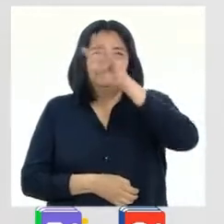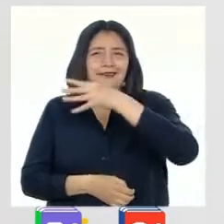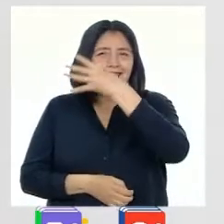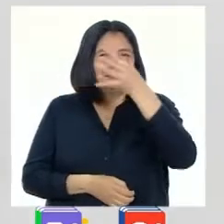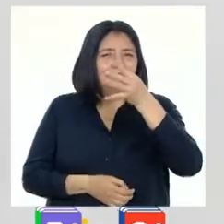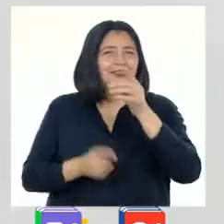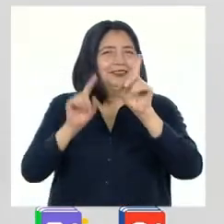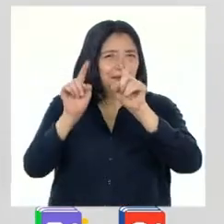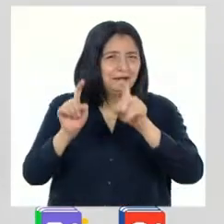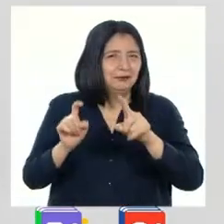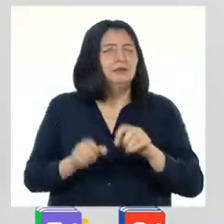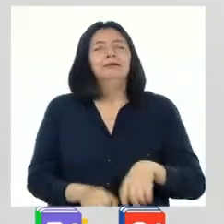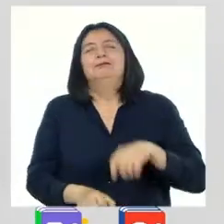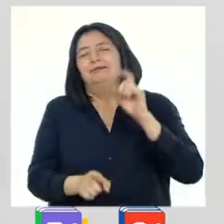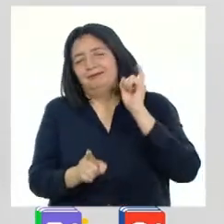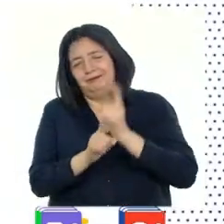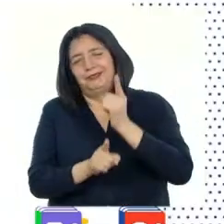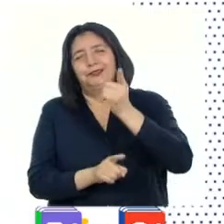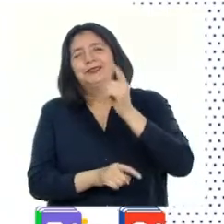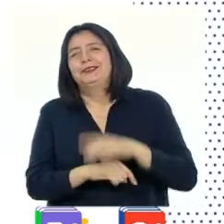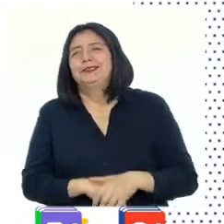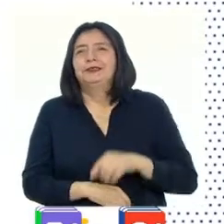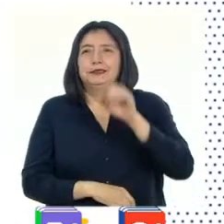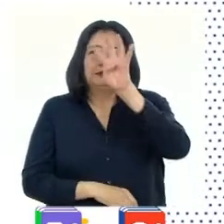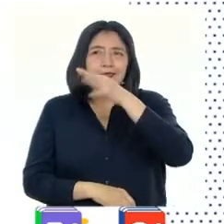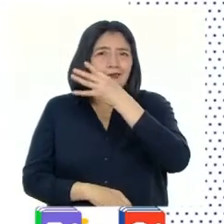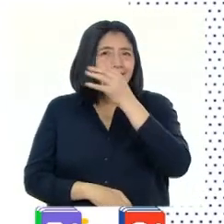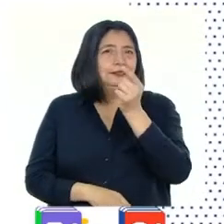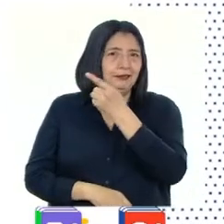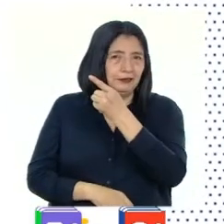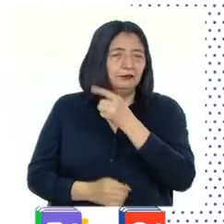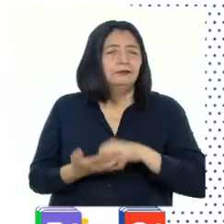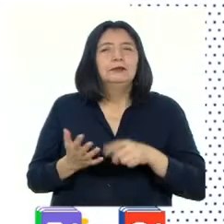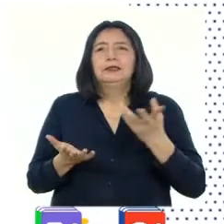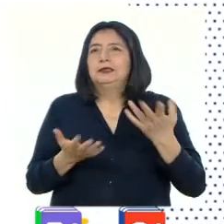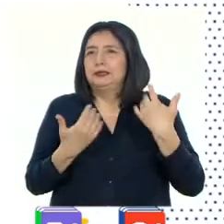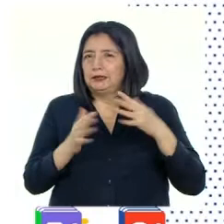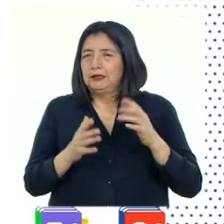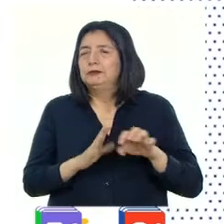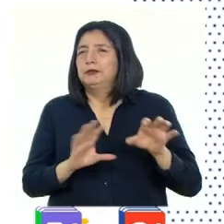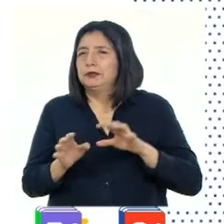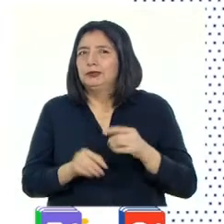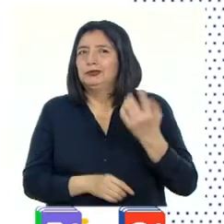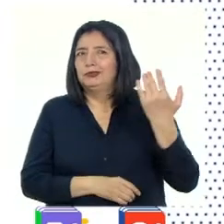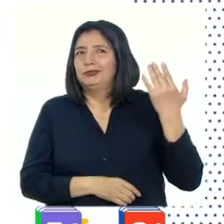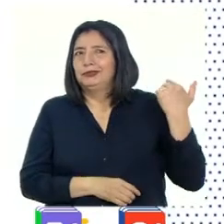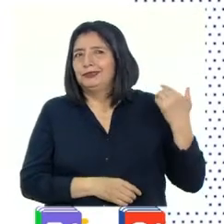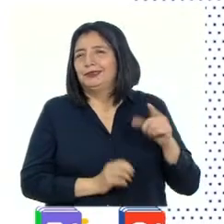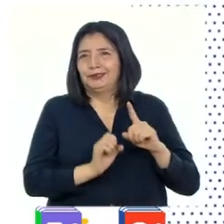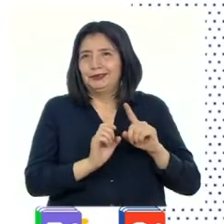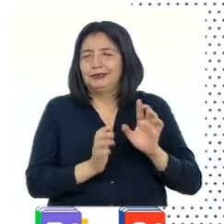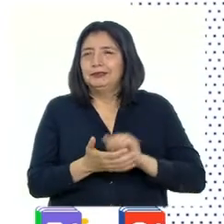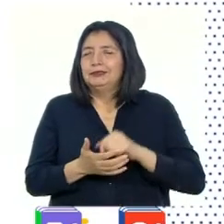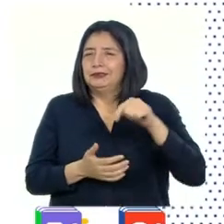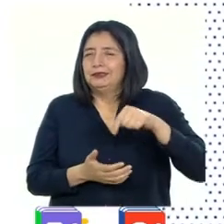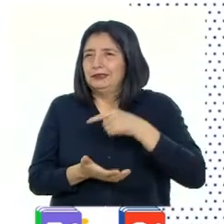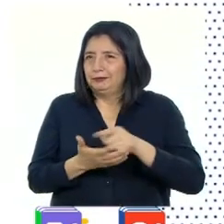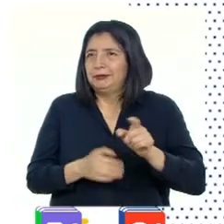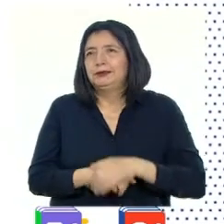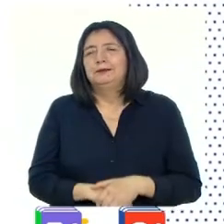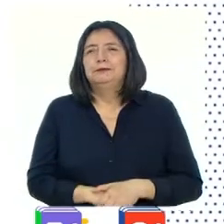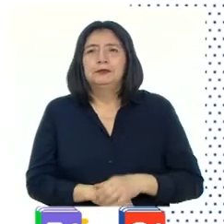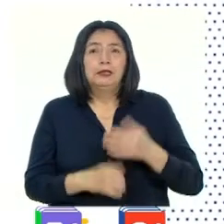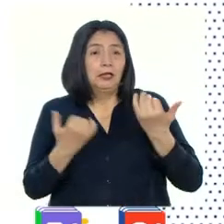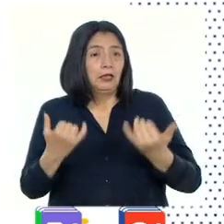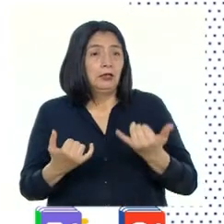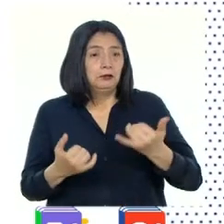las preguntas. Exactamente. Esta tabla la hemos trabajado en una de las actividades de esta semana.